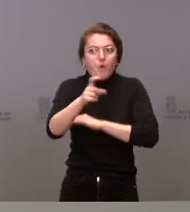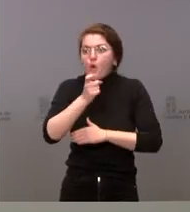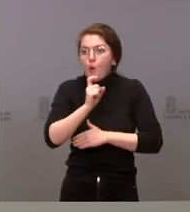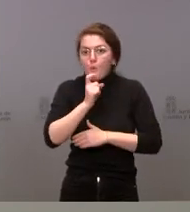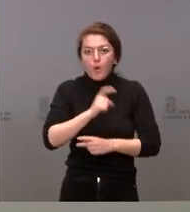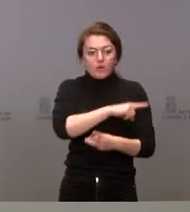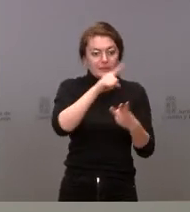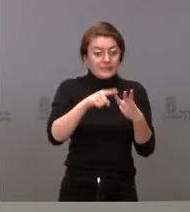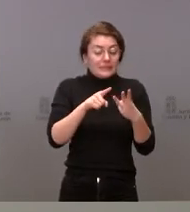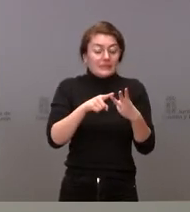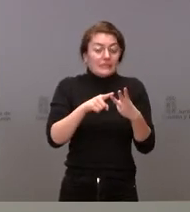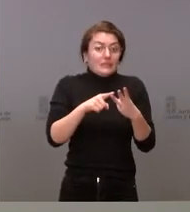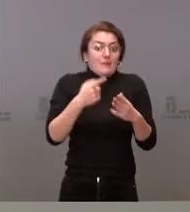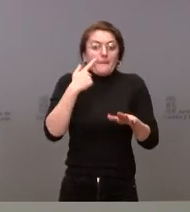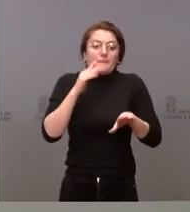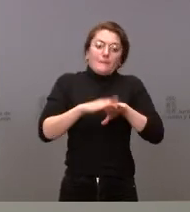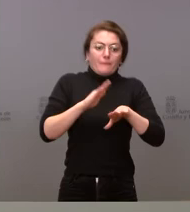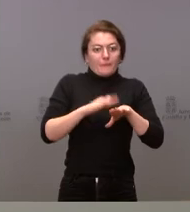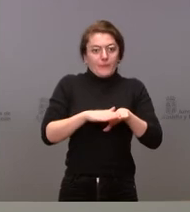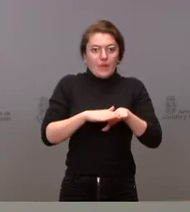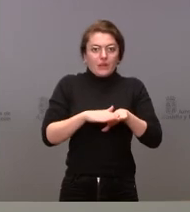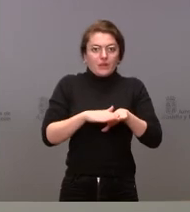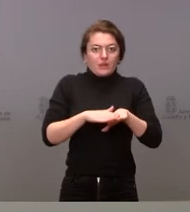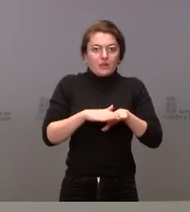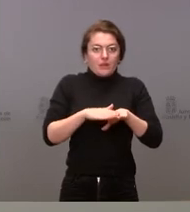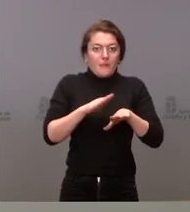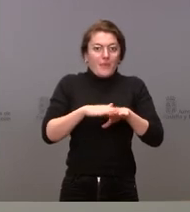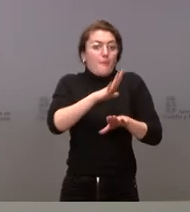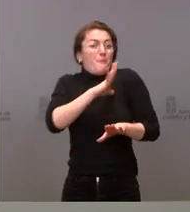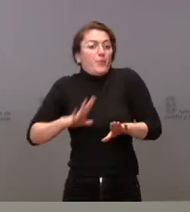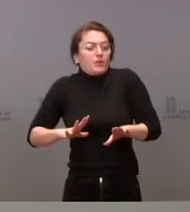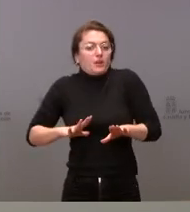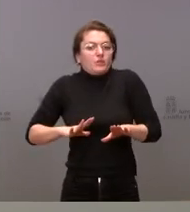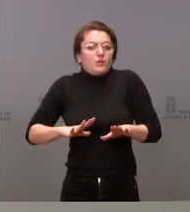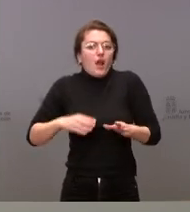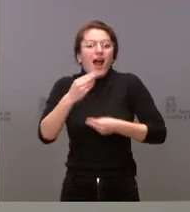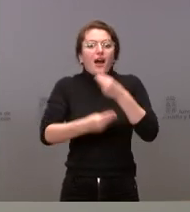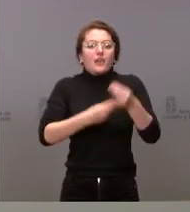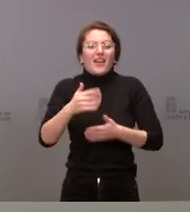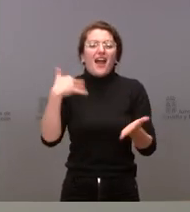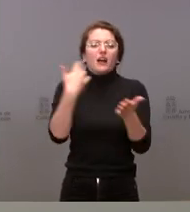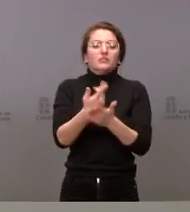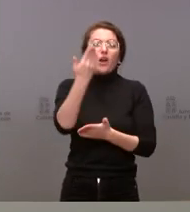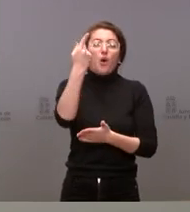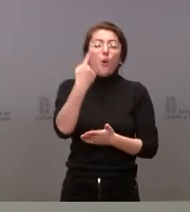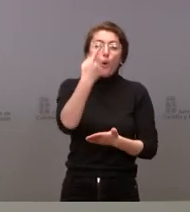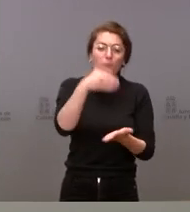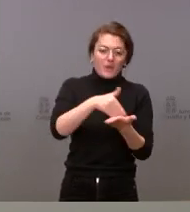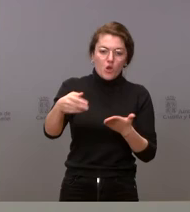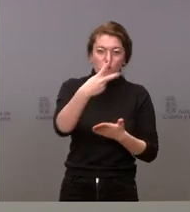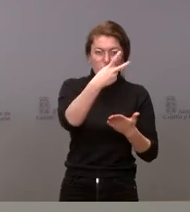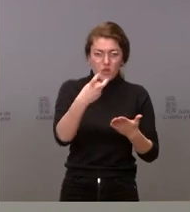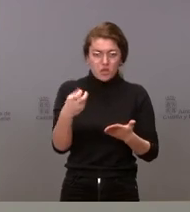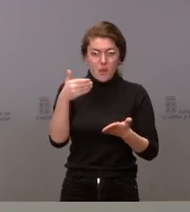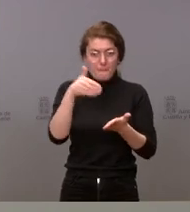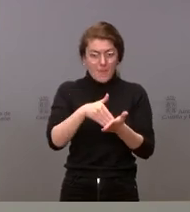no pillar nos los dedos y en previsión de que pudieran realizarse hasta por ejemplo un millón doscientos mil pruebas que serían prácticamente con